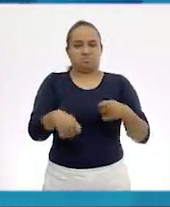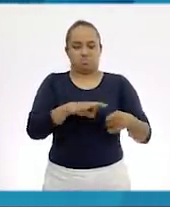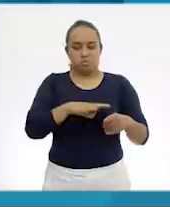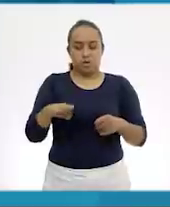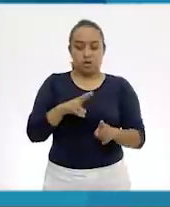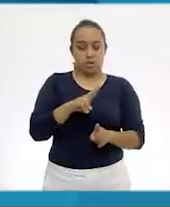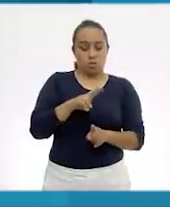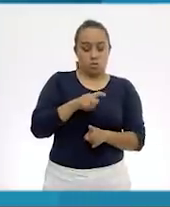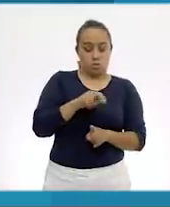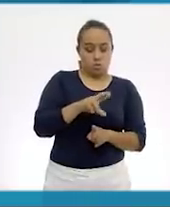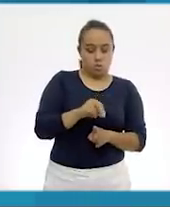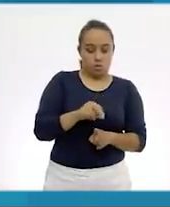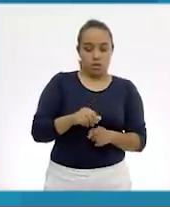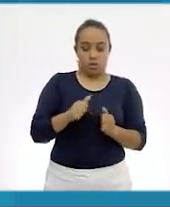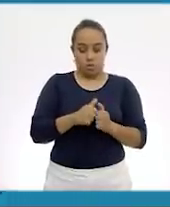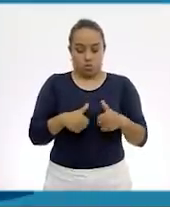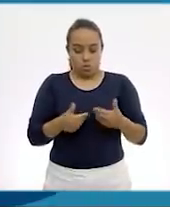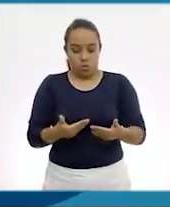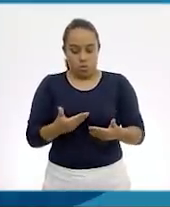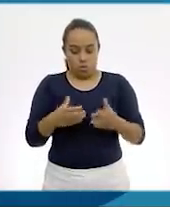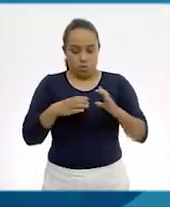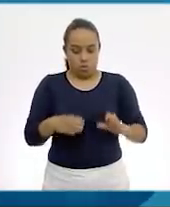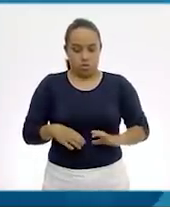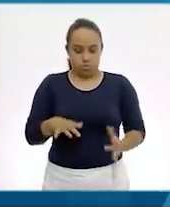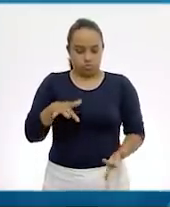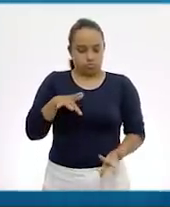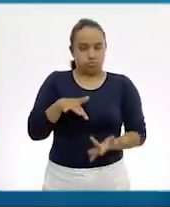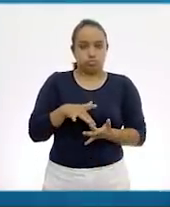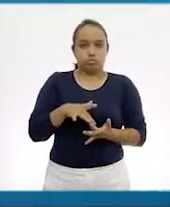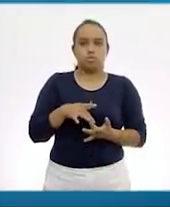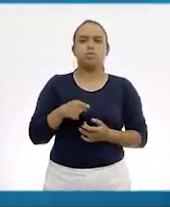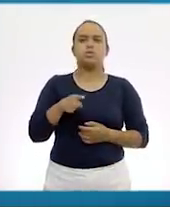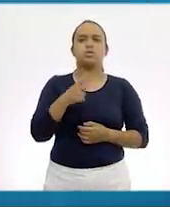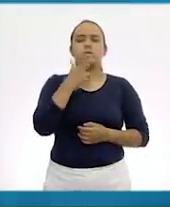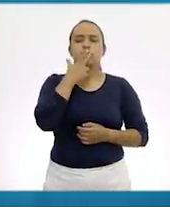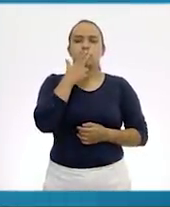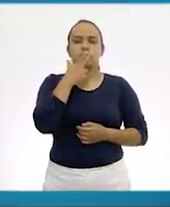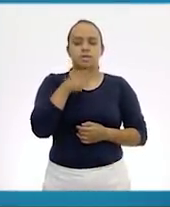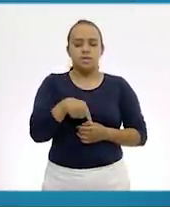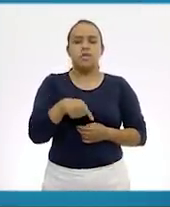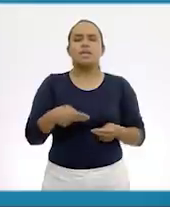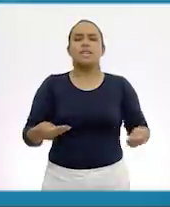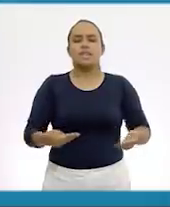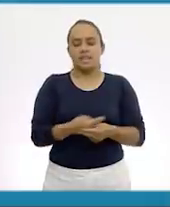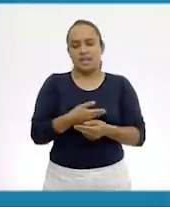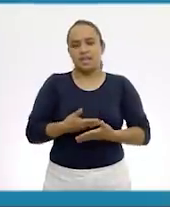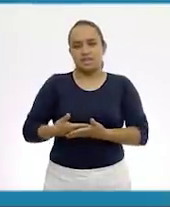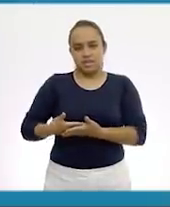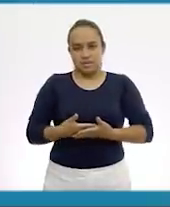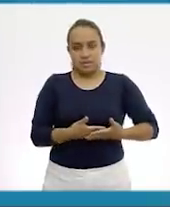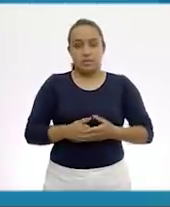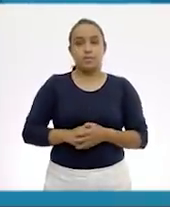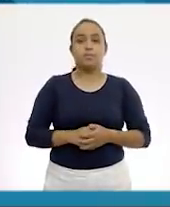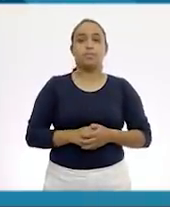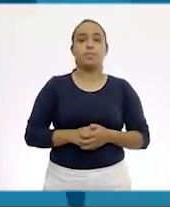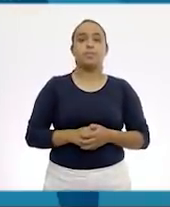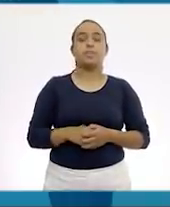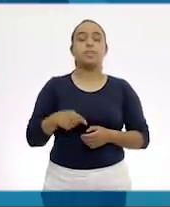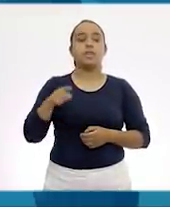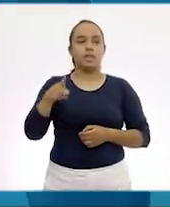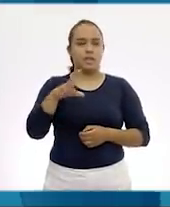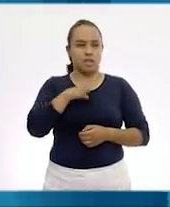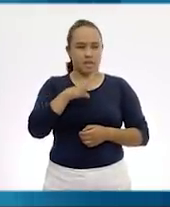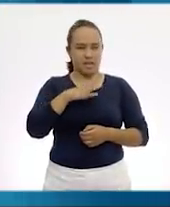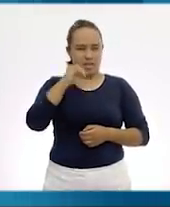el útero con el exterior del cuerpo. Constituye el canal por donde nacen los bebés. Muy bien, y aquí en